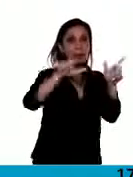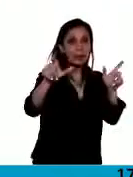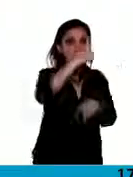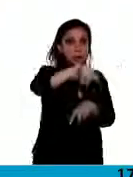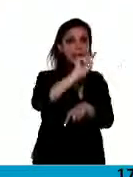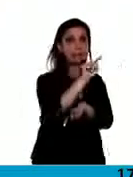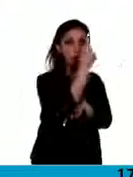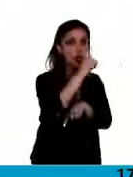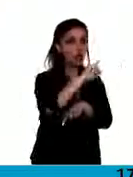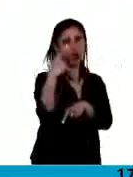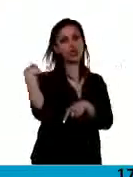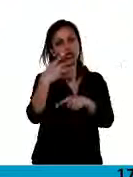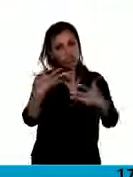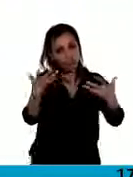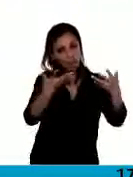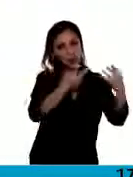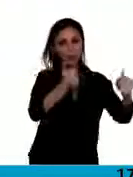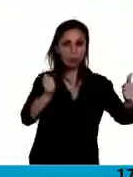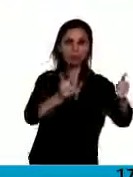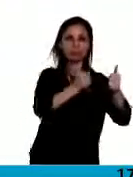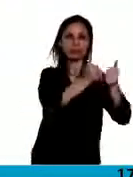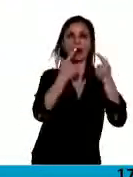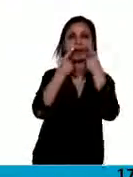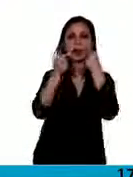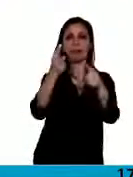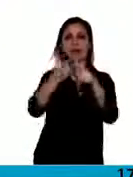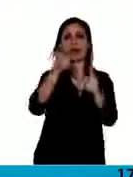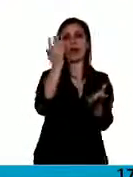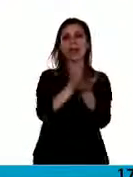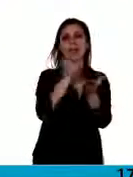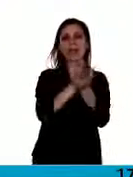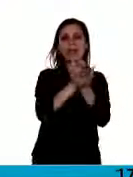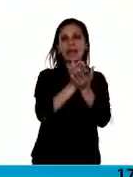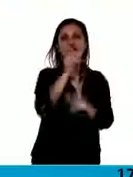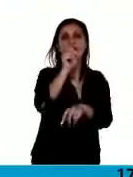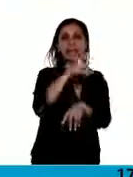nosotros vamos a estar con ellos reclamando por este derecho que no está siendo garantizado. Gracias, señor.